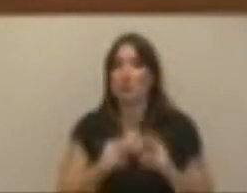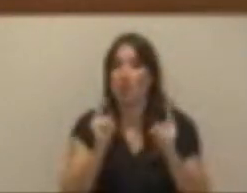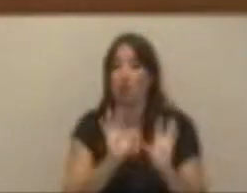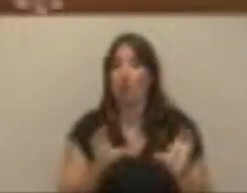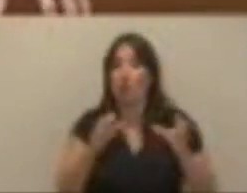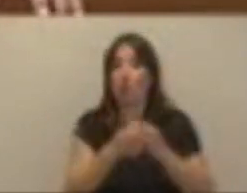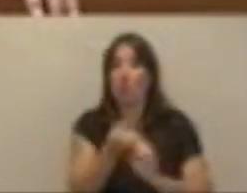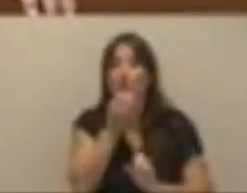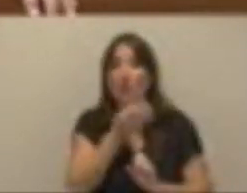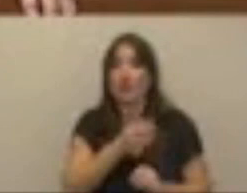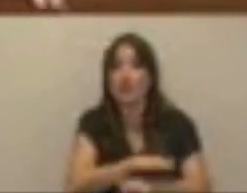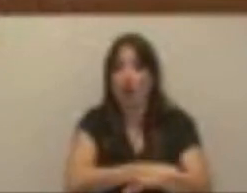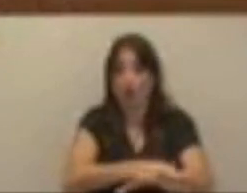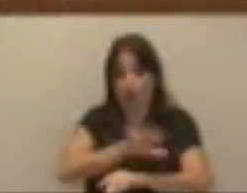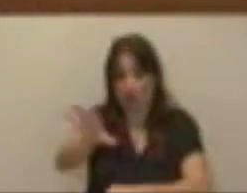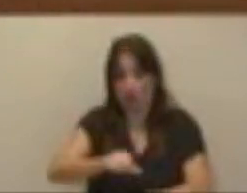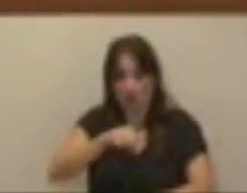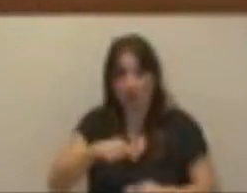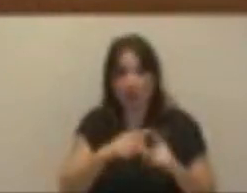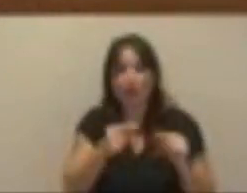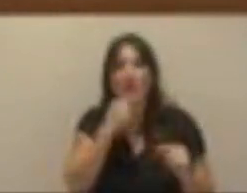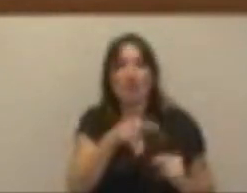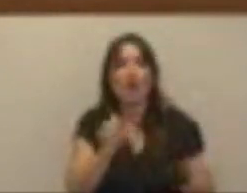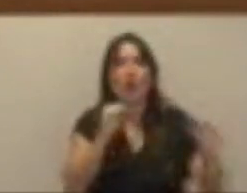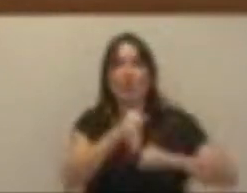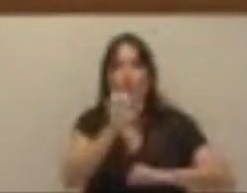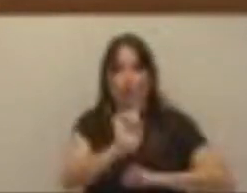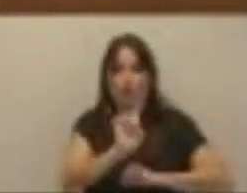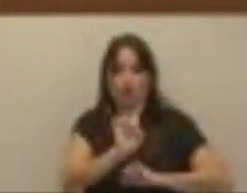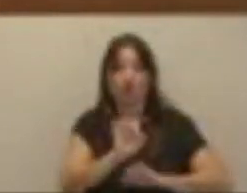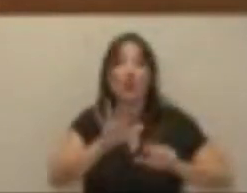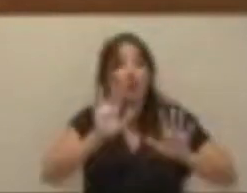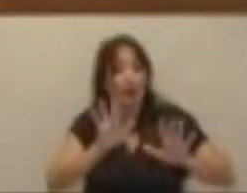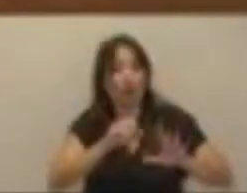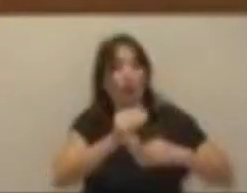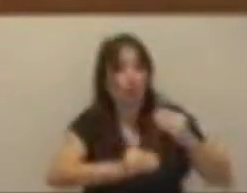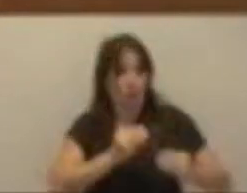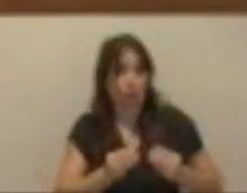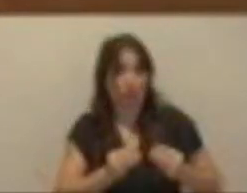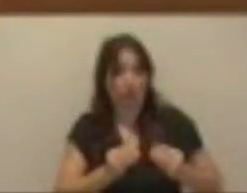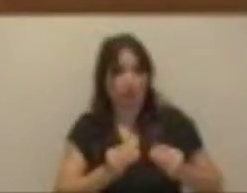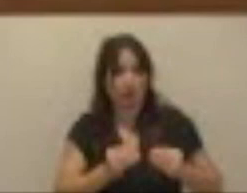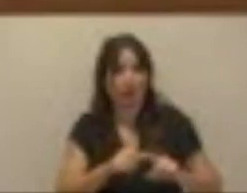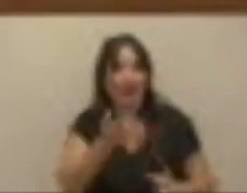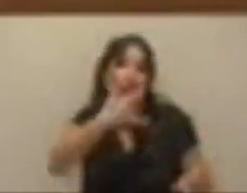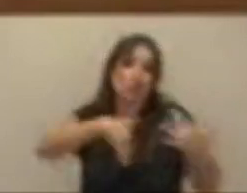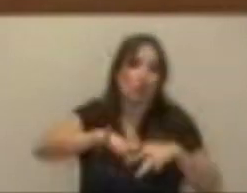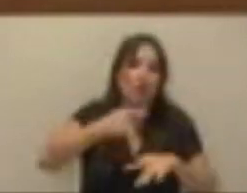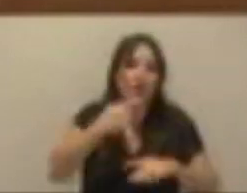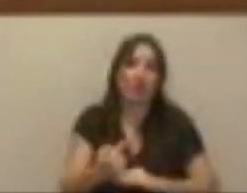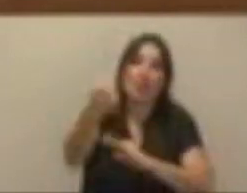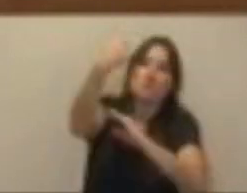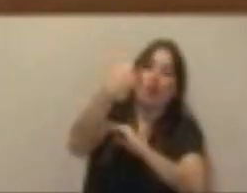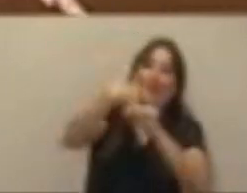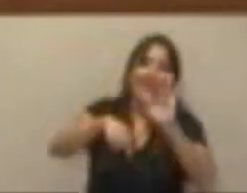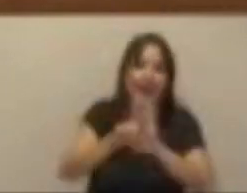Socialista, gobernante en esta comunidad autónoma, decía no compartir, pero que, sin embargo, utilizó amparándose en la obligatoriedad que tenía legal.